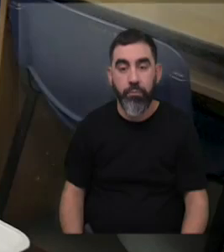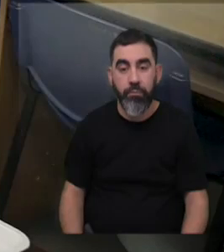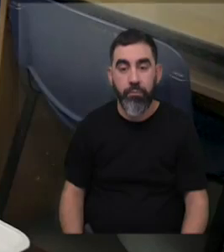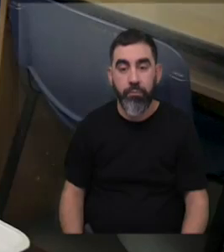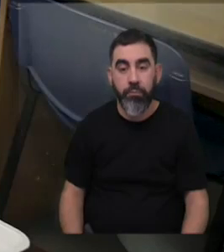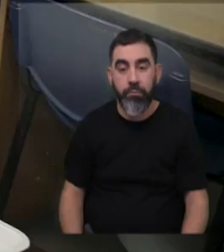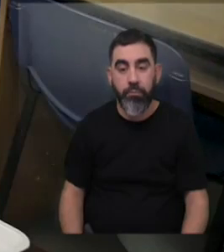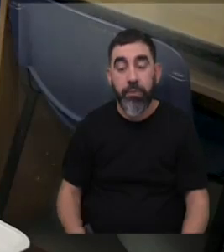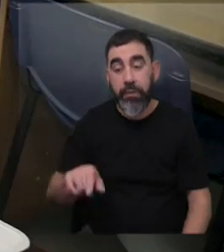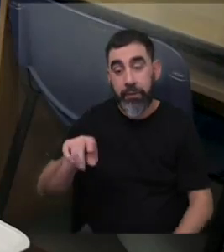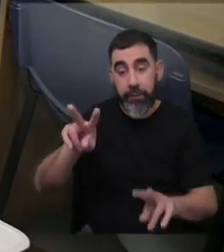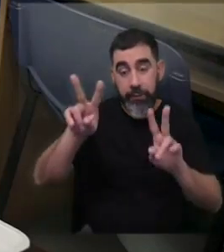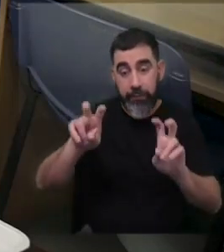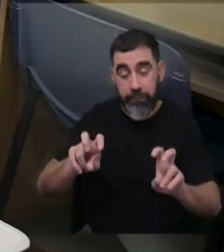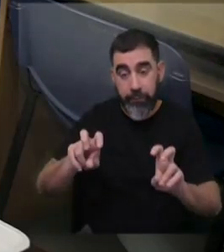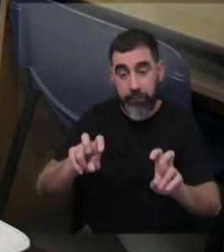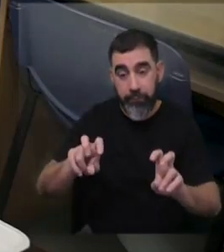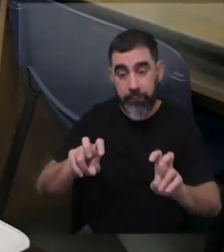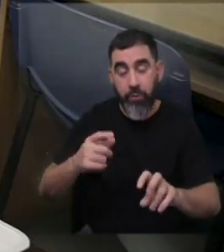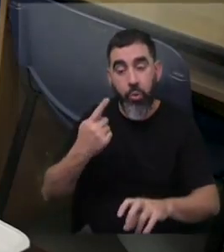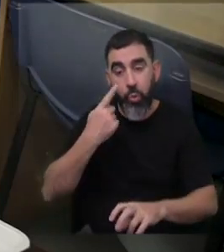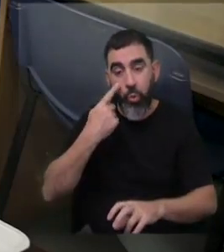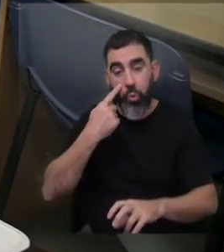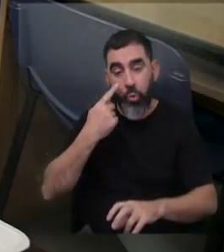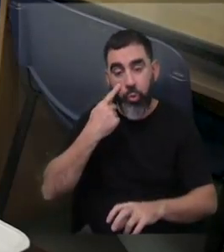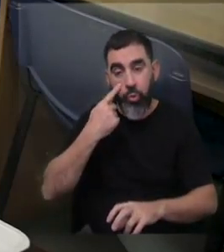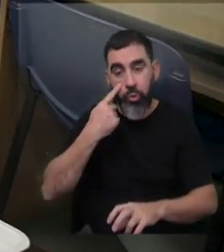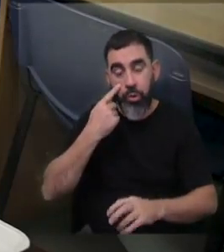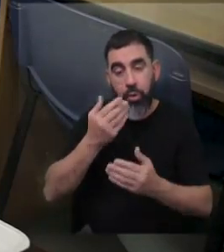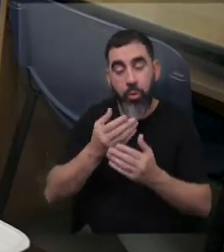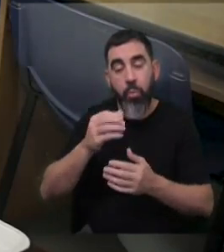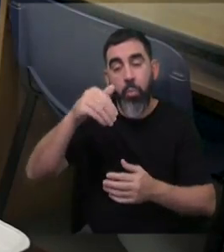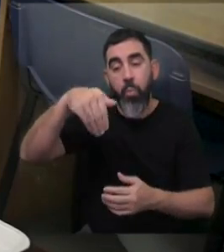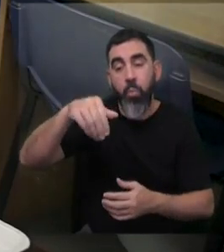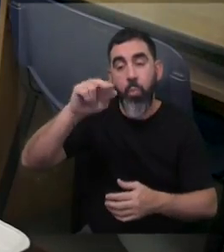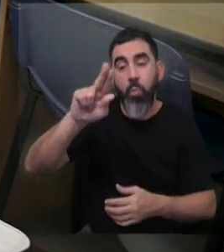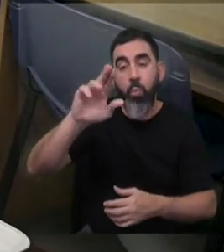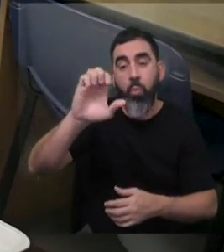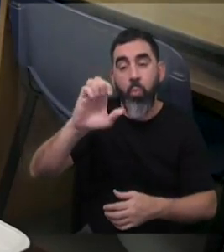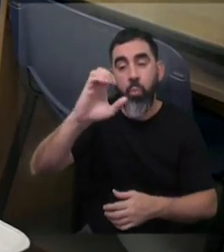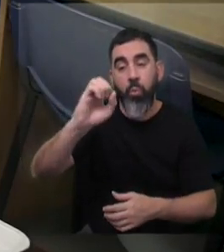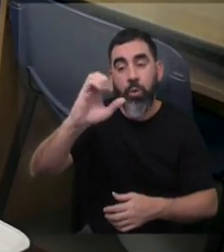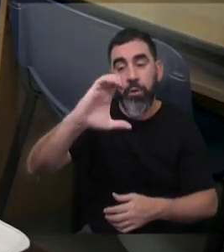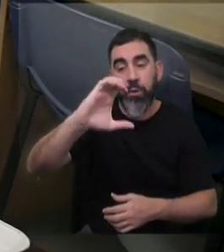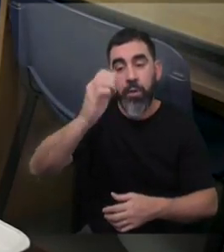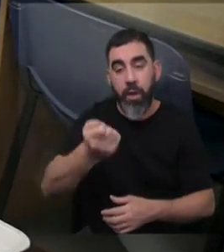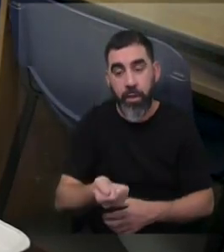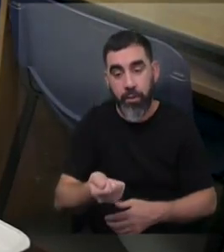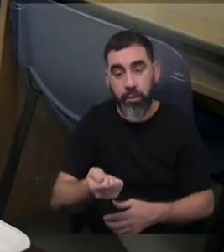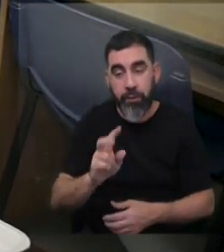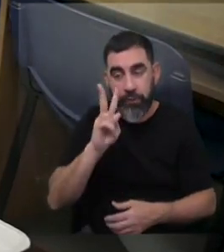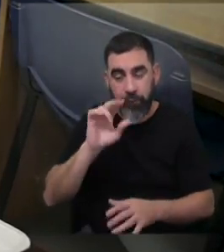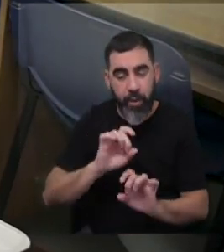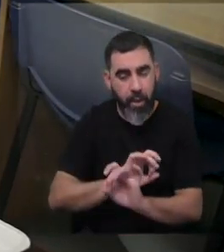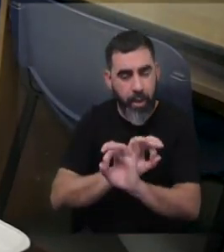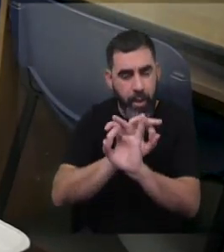Bueno, esta pieza que se conoce como una muesca, se ve aquí clarita la muesca de